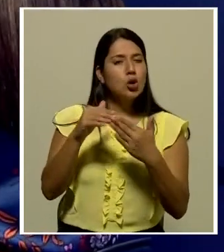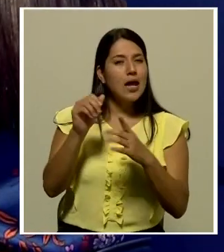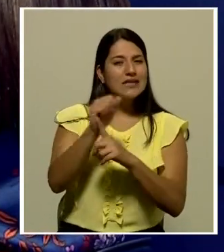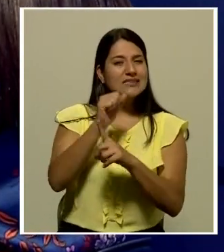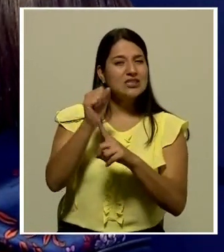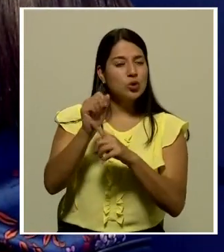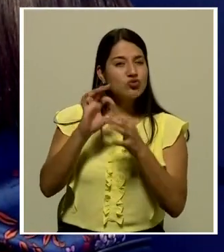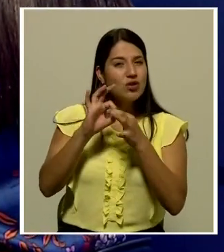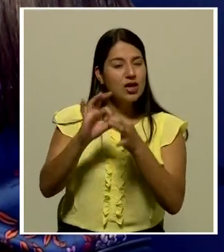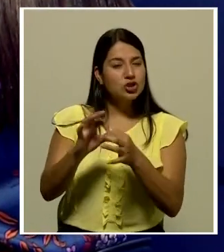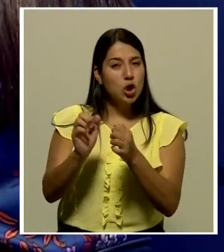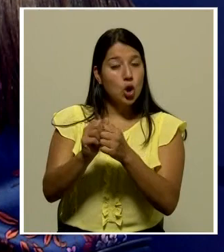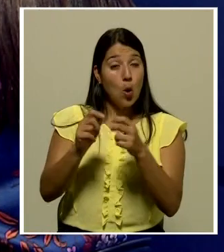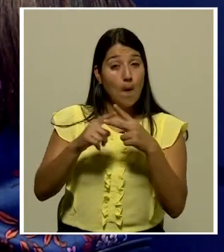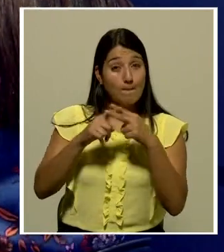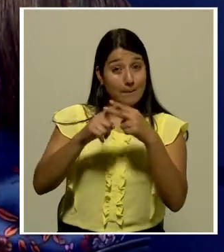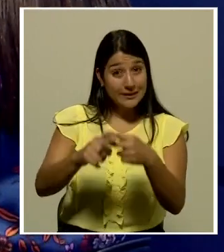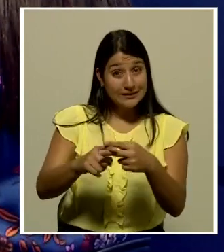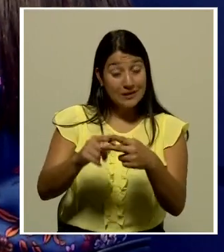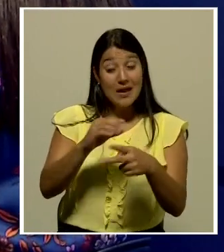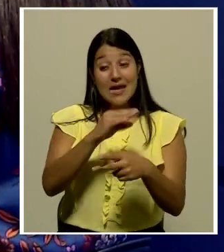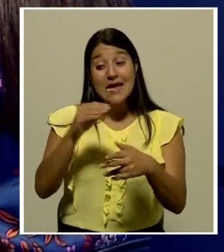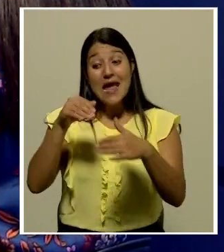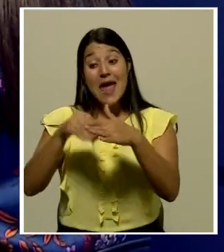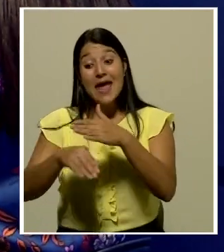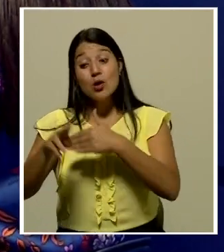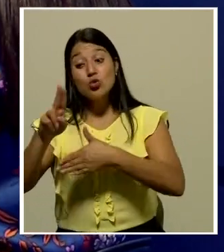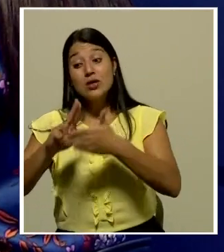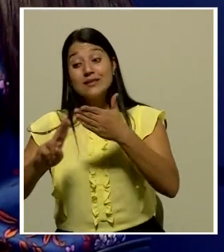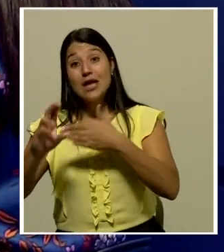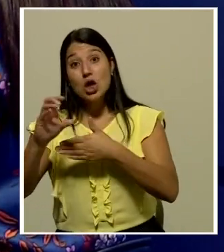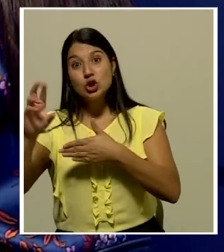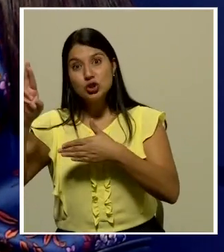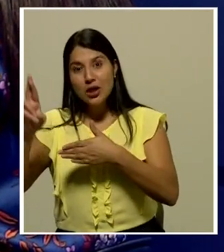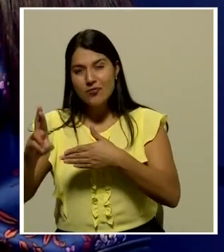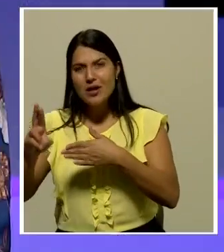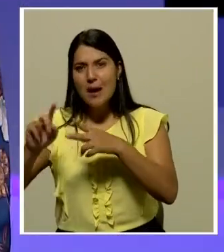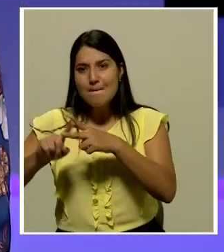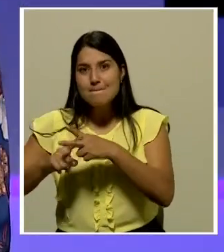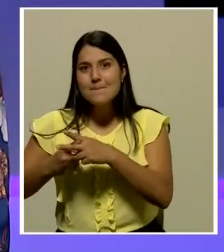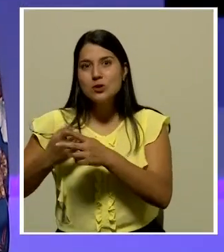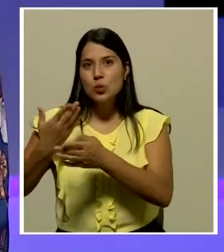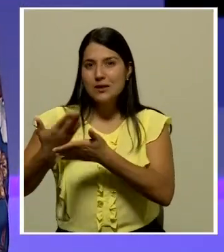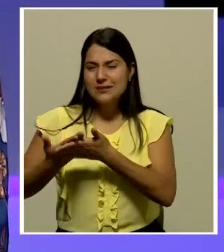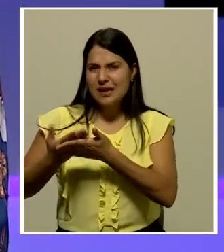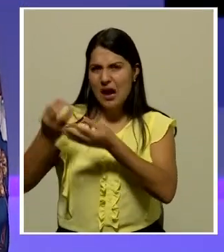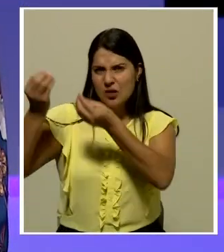nosotros en la redacción del Semanario Universidad pues empezamos a recibir alguna información